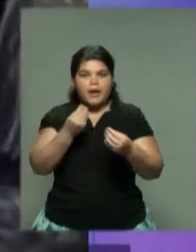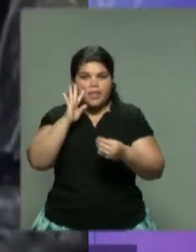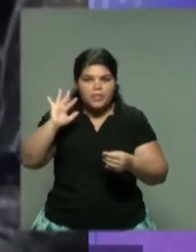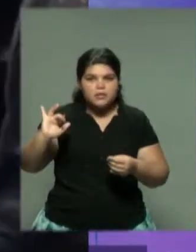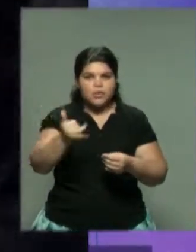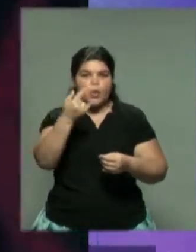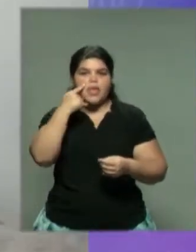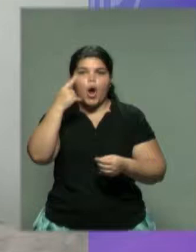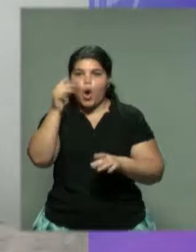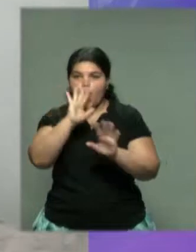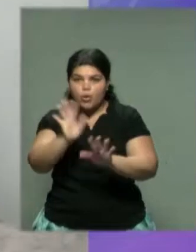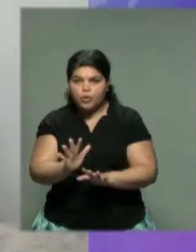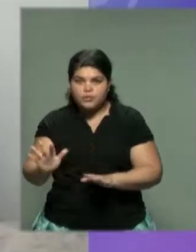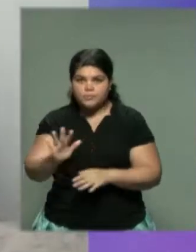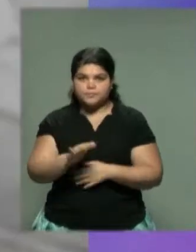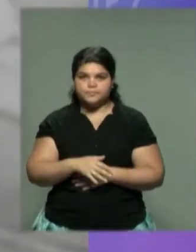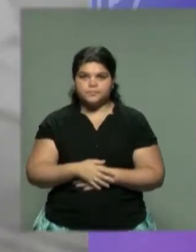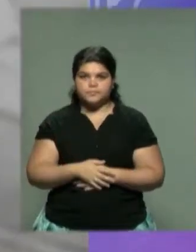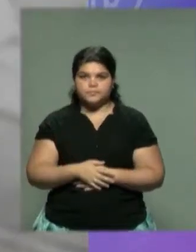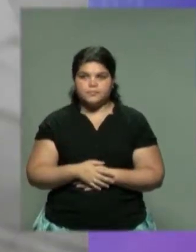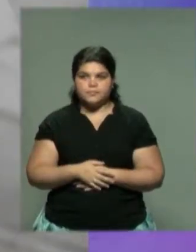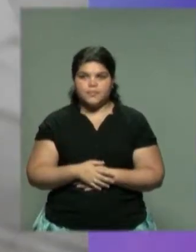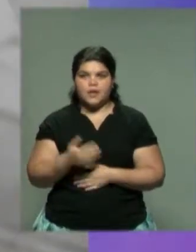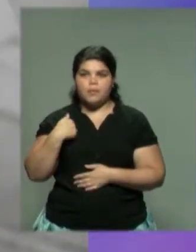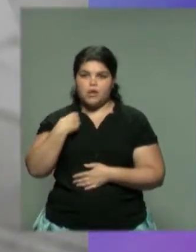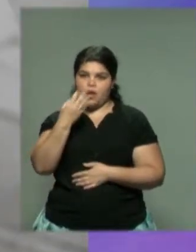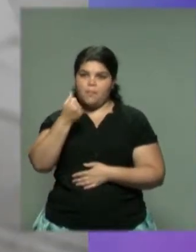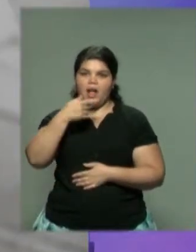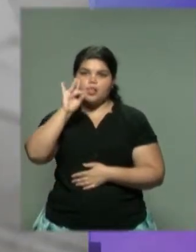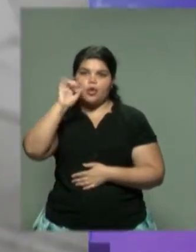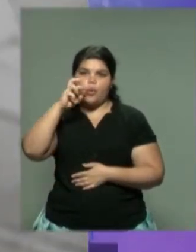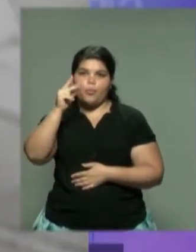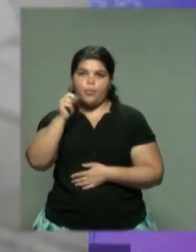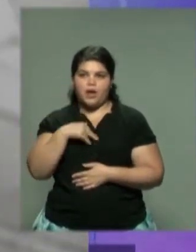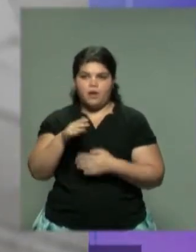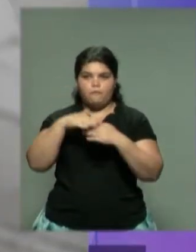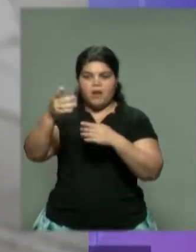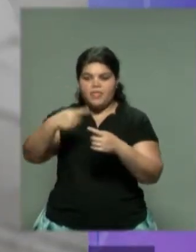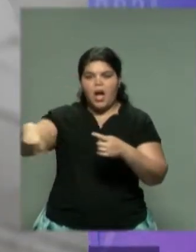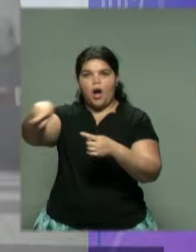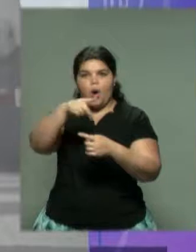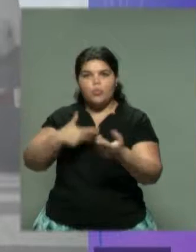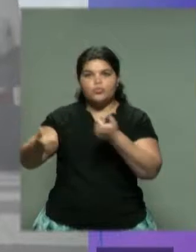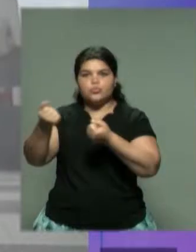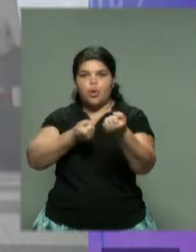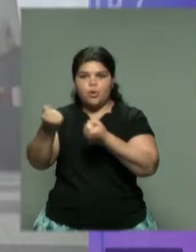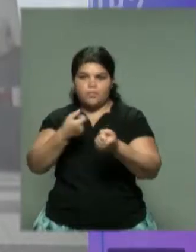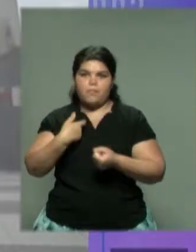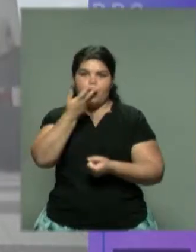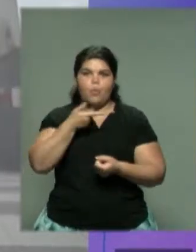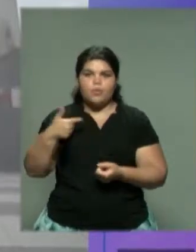lo desconocido. Mi nombre es Gael Dobar, vivo en Lugano, enfrente del autódromo, y me gusta andar en skate.